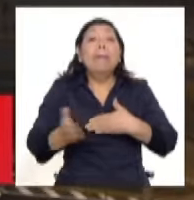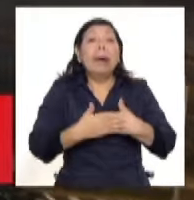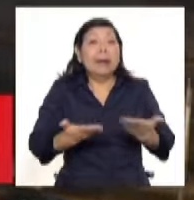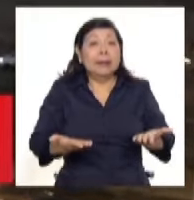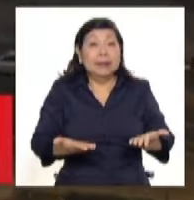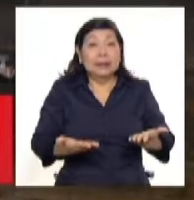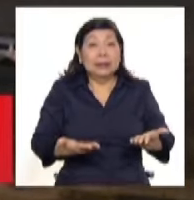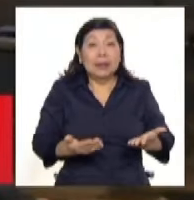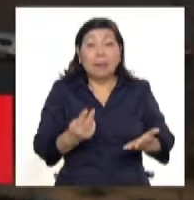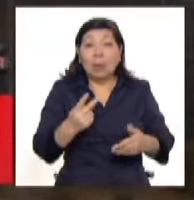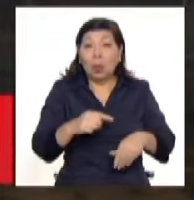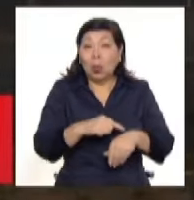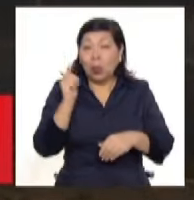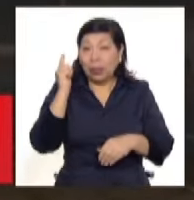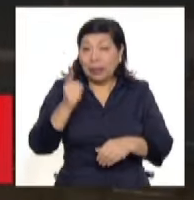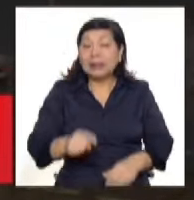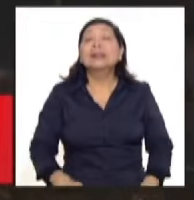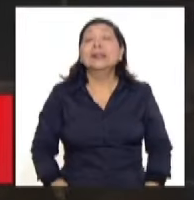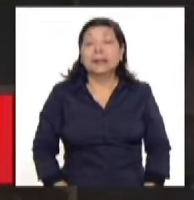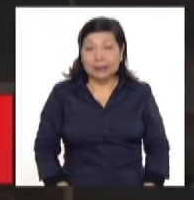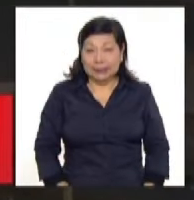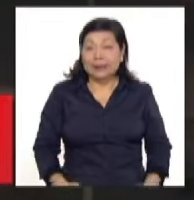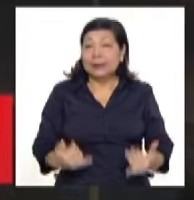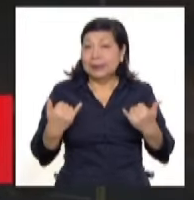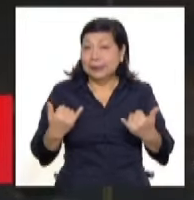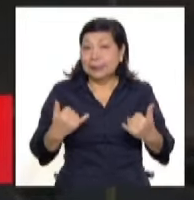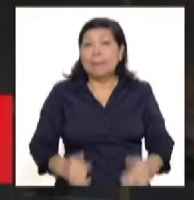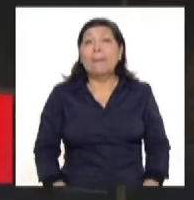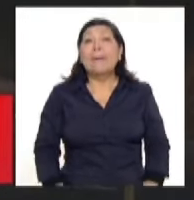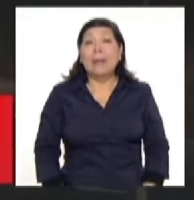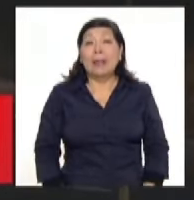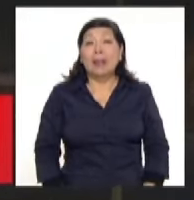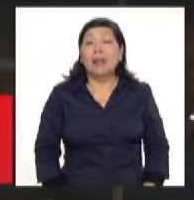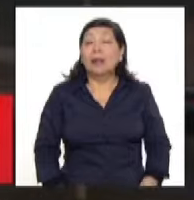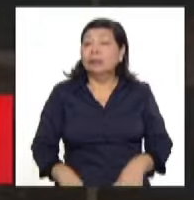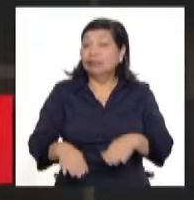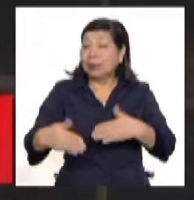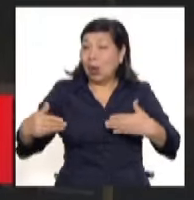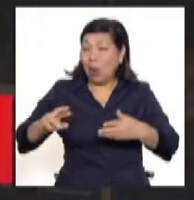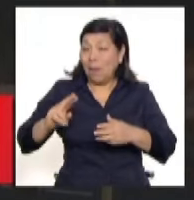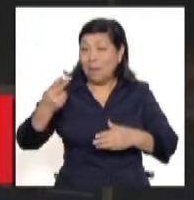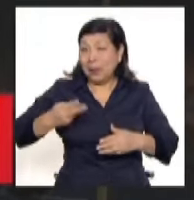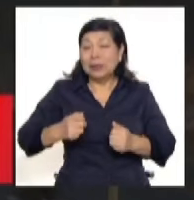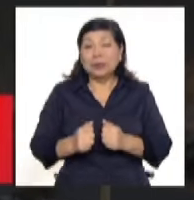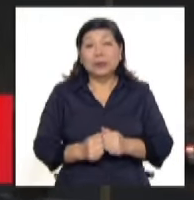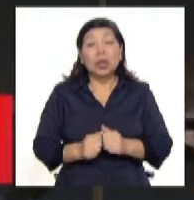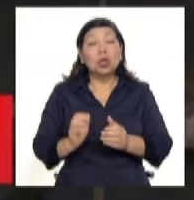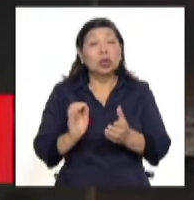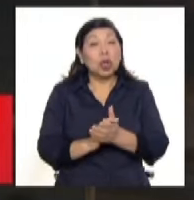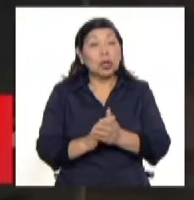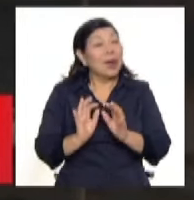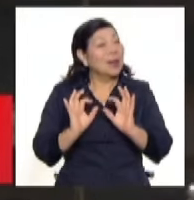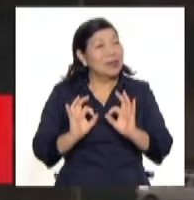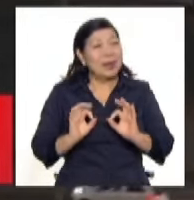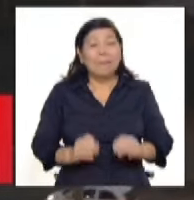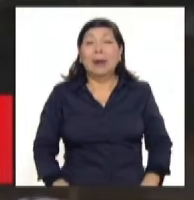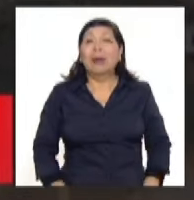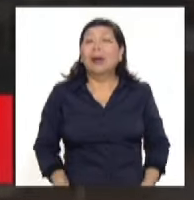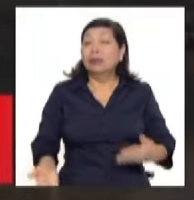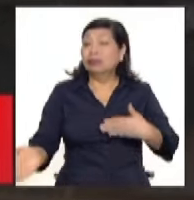si se va a dar las 24 horas del día. Claro, este acceso restringido para el lado de Chorrillos es permanente,